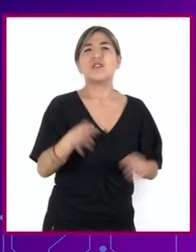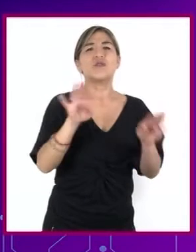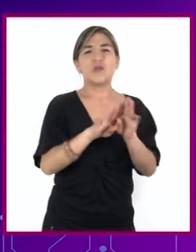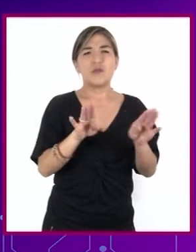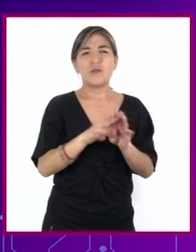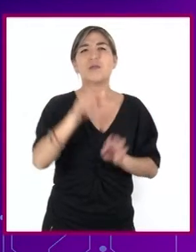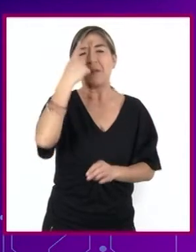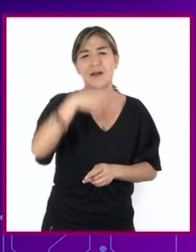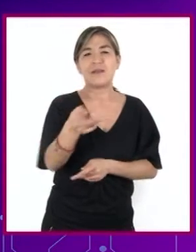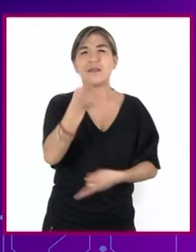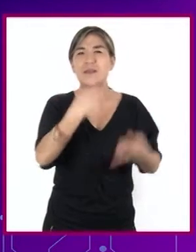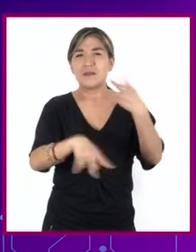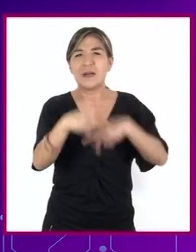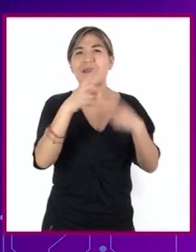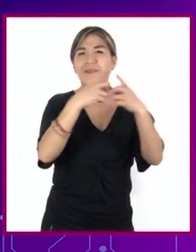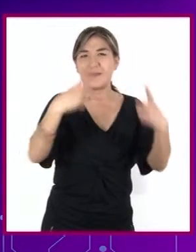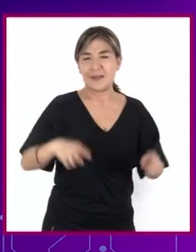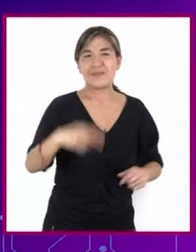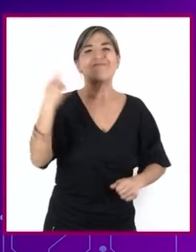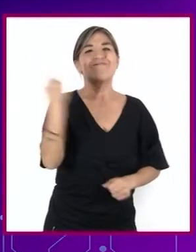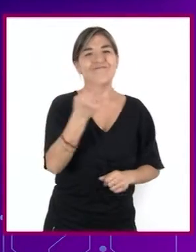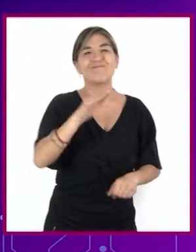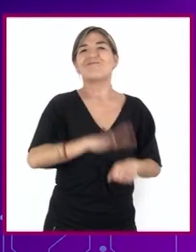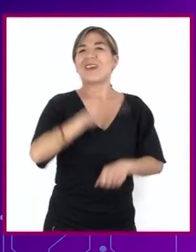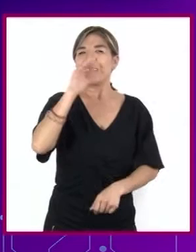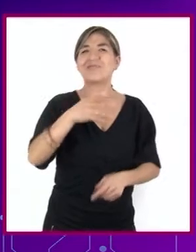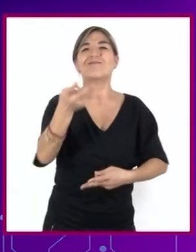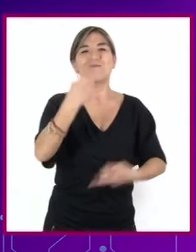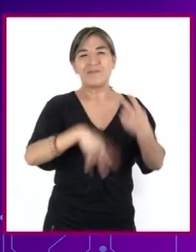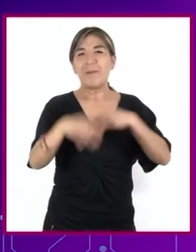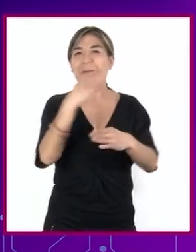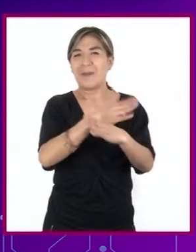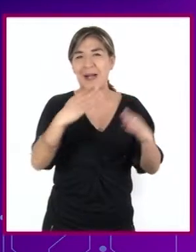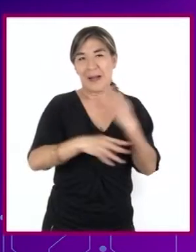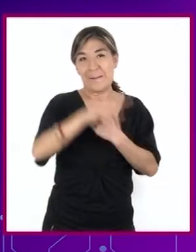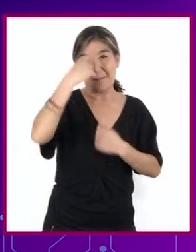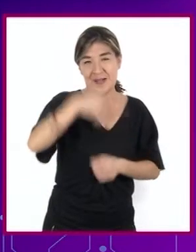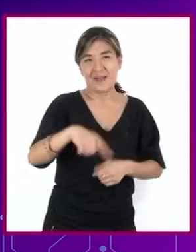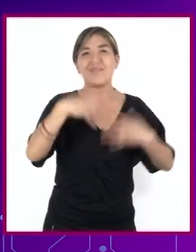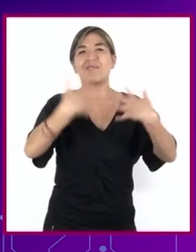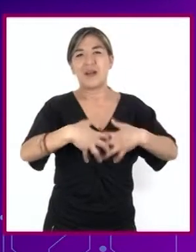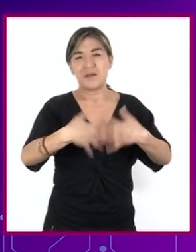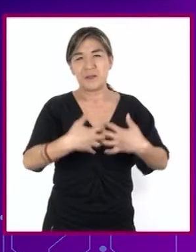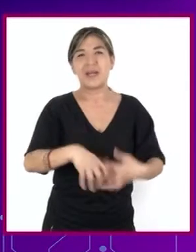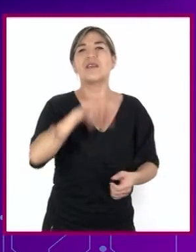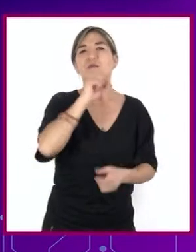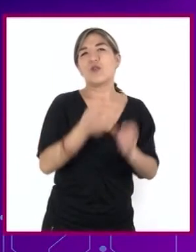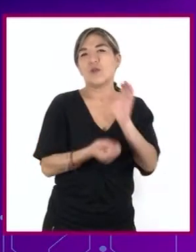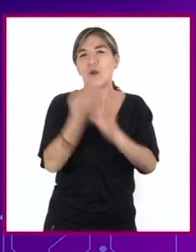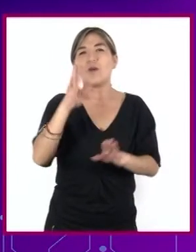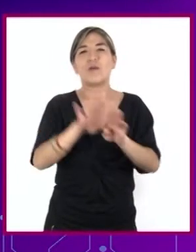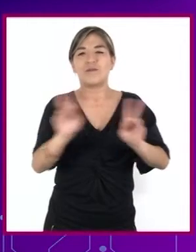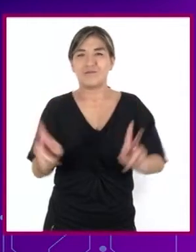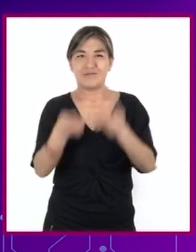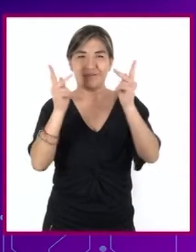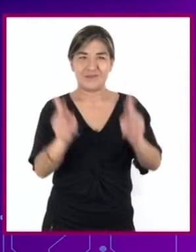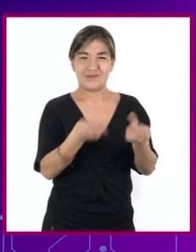de crecimiento y desarrollo, se requerían más materias primas para la industria y nuevos mercados para sus